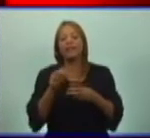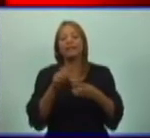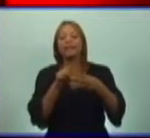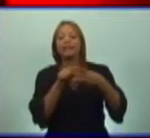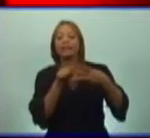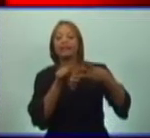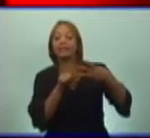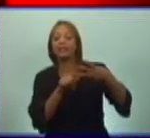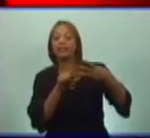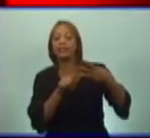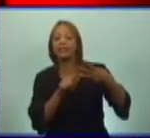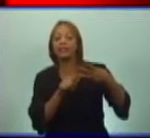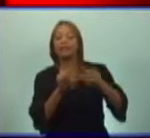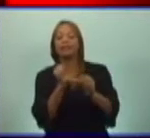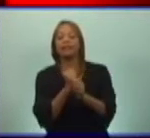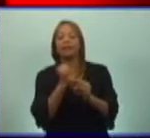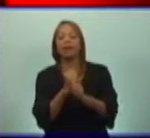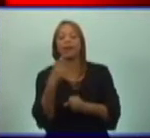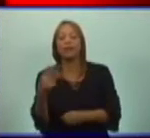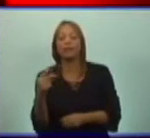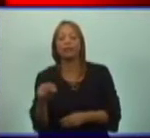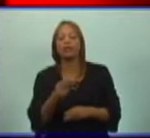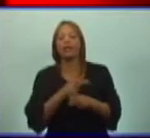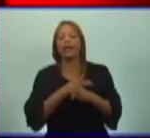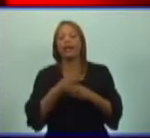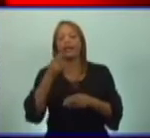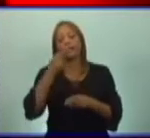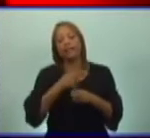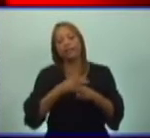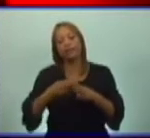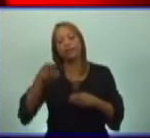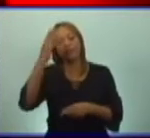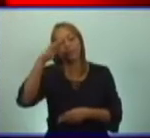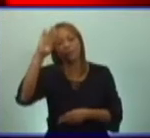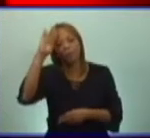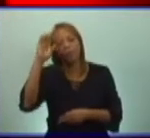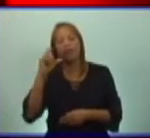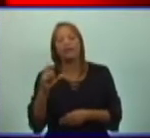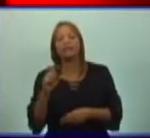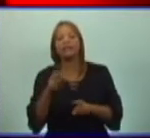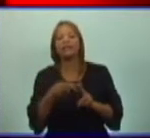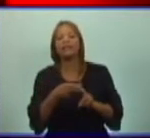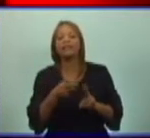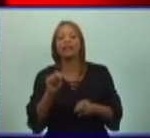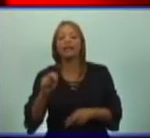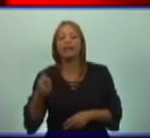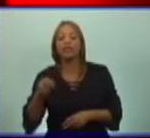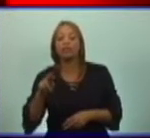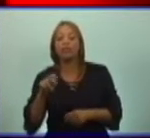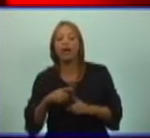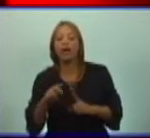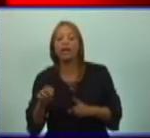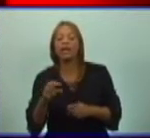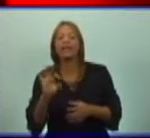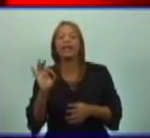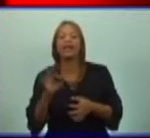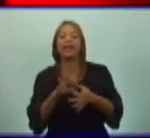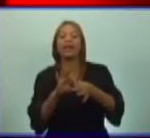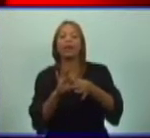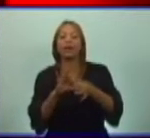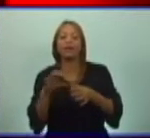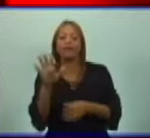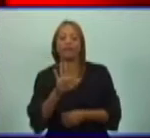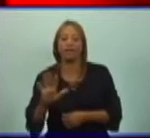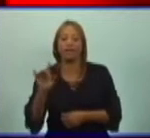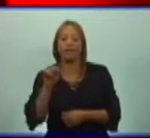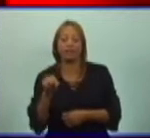trabajos prácticos: el de Historia de Cuba, el de Ciencias Naturales y el de Geografía. De ahí la